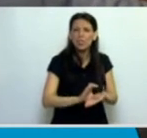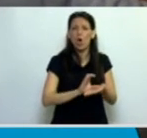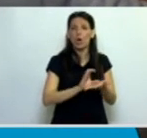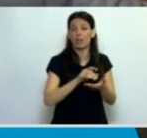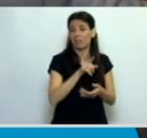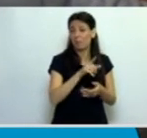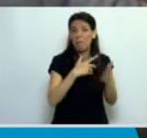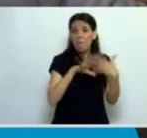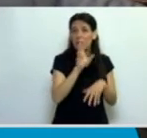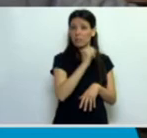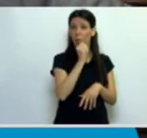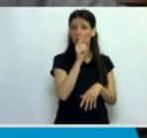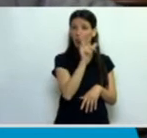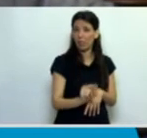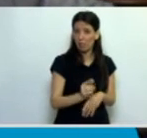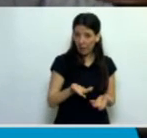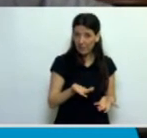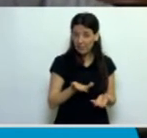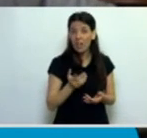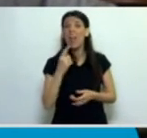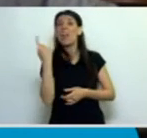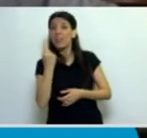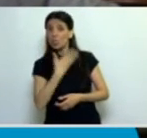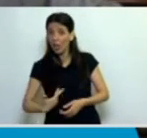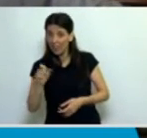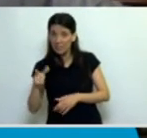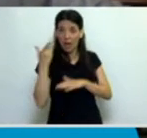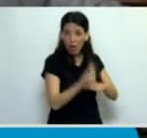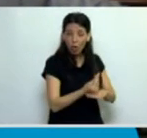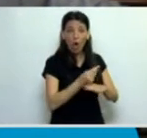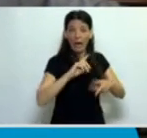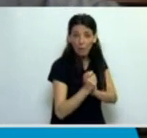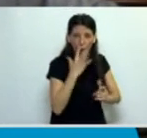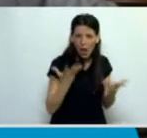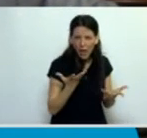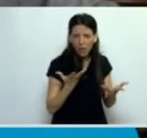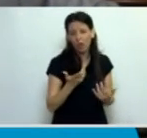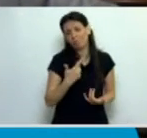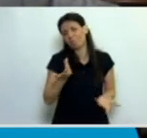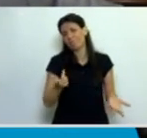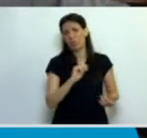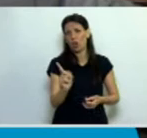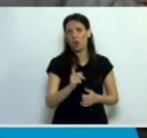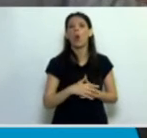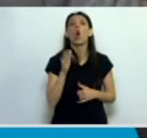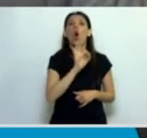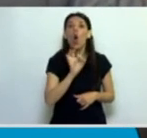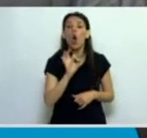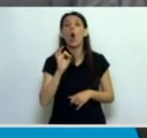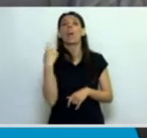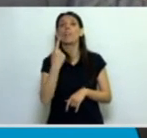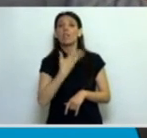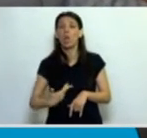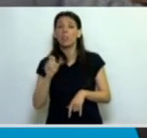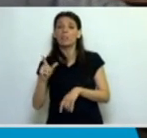firmas más grandes del país? ¿La presencia de directores representantes del Estado permitió poner en evidencia las maniobras con